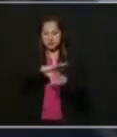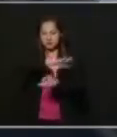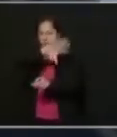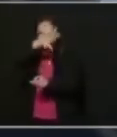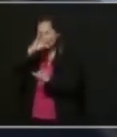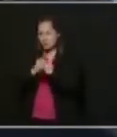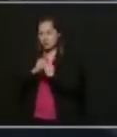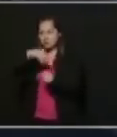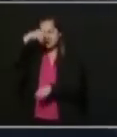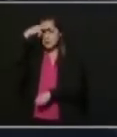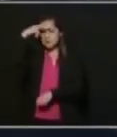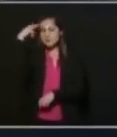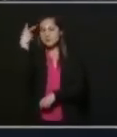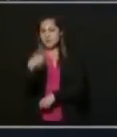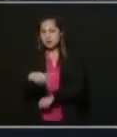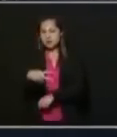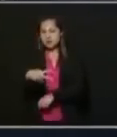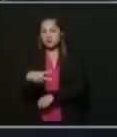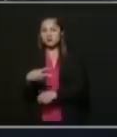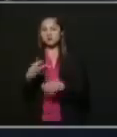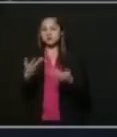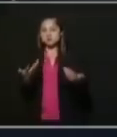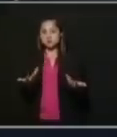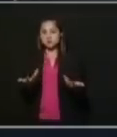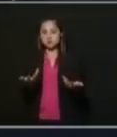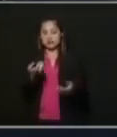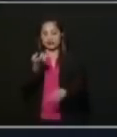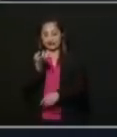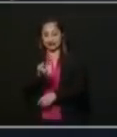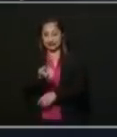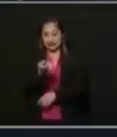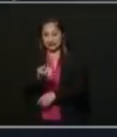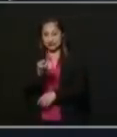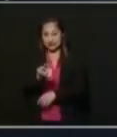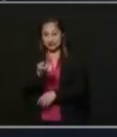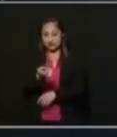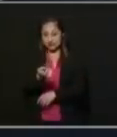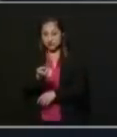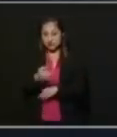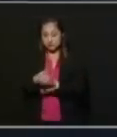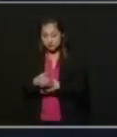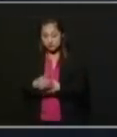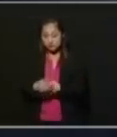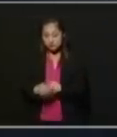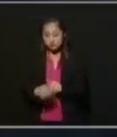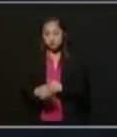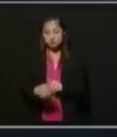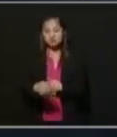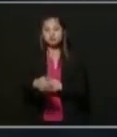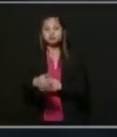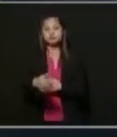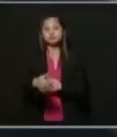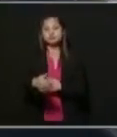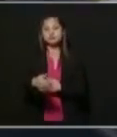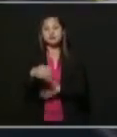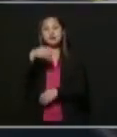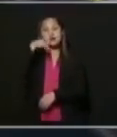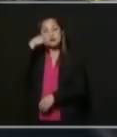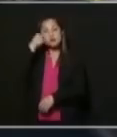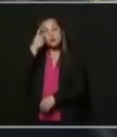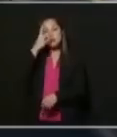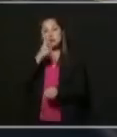México. Este proceso se llevará a cabo de manera